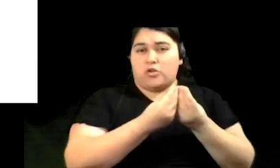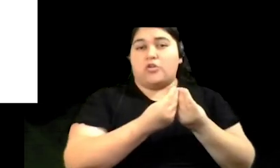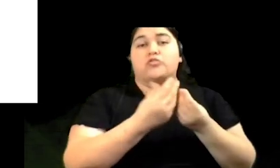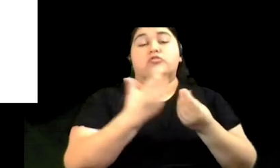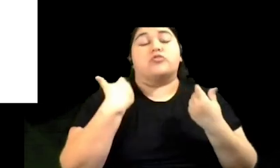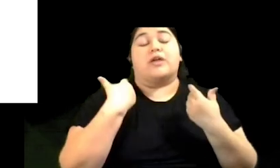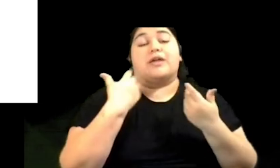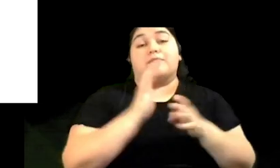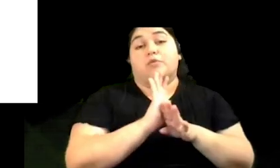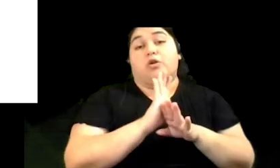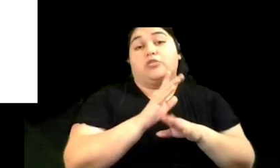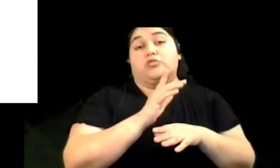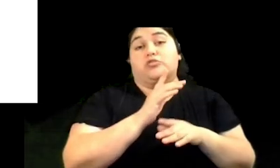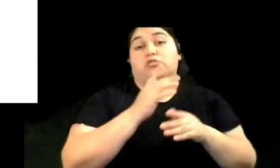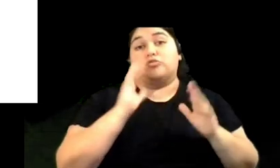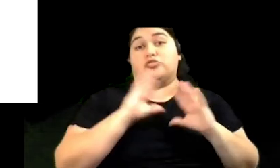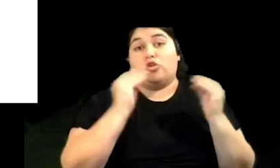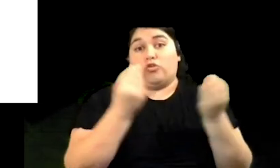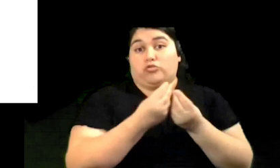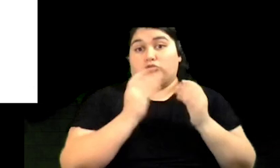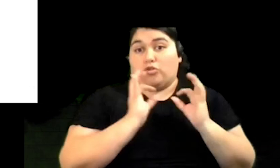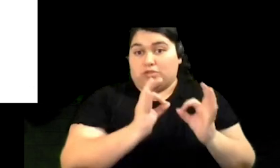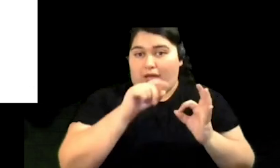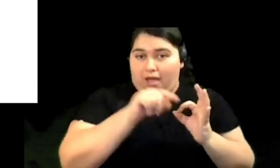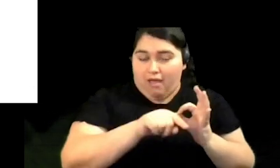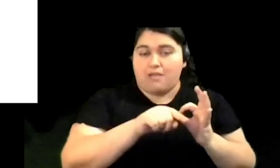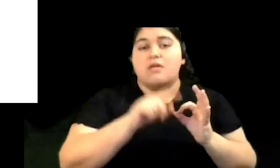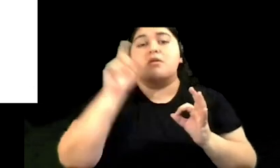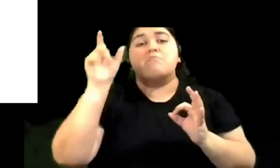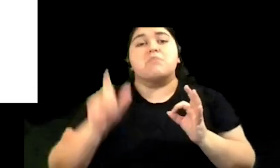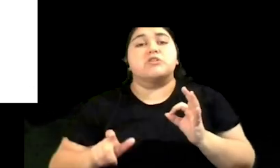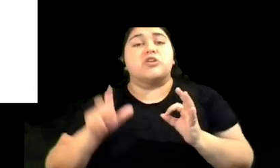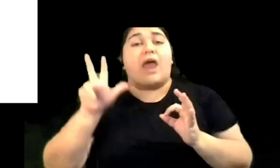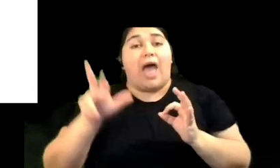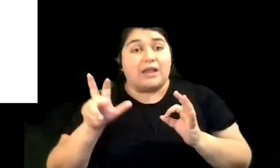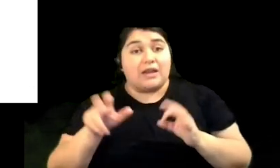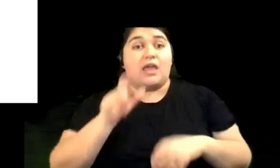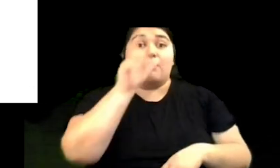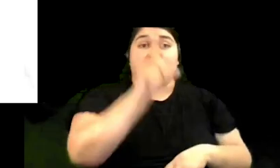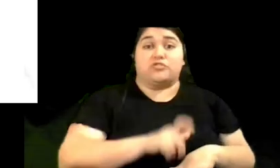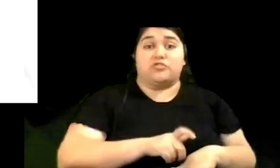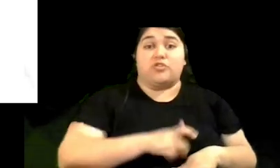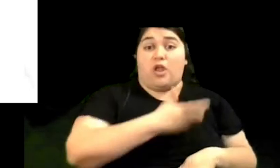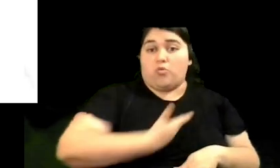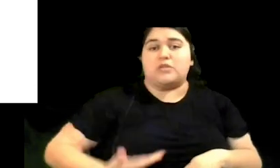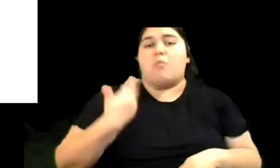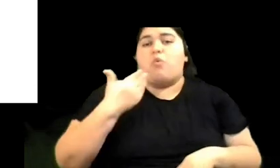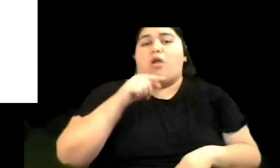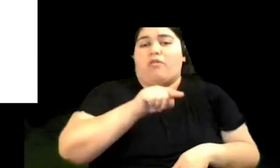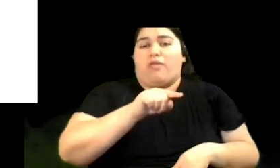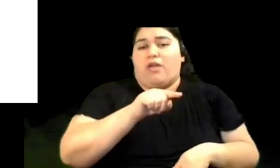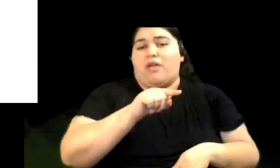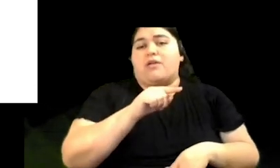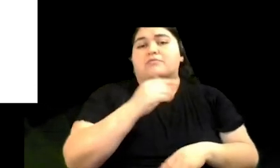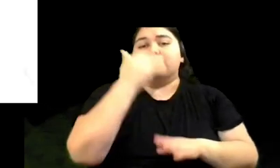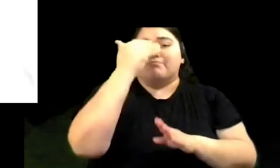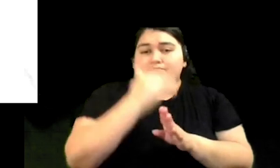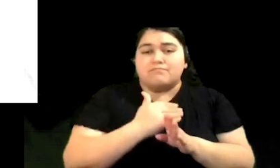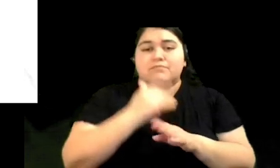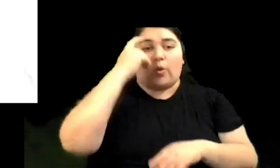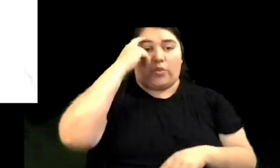casa-habitación, tanto el locador como el locatario pueden deducir En este caso, un